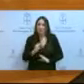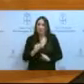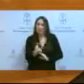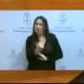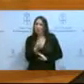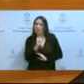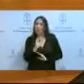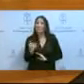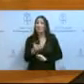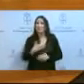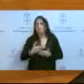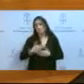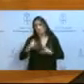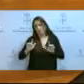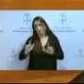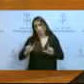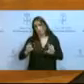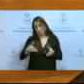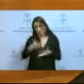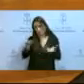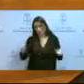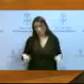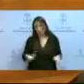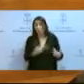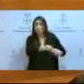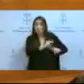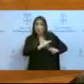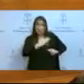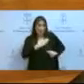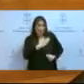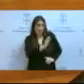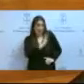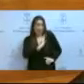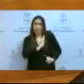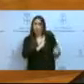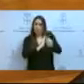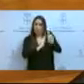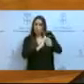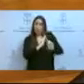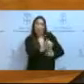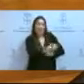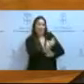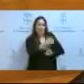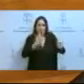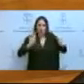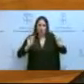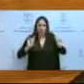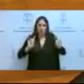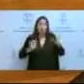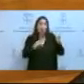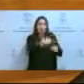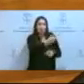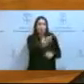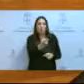Es decir, lo que se hizo no fue contestarme ni siquiera con otra misiva, sino decir que no